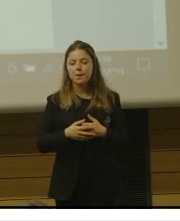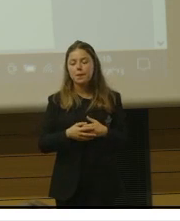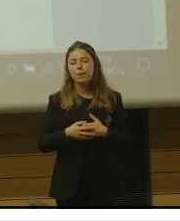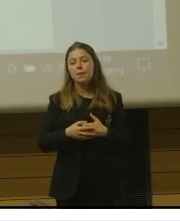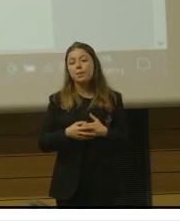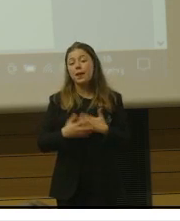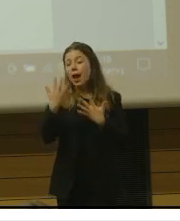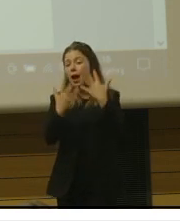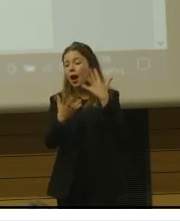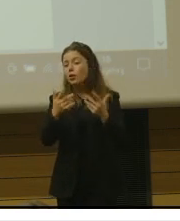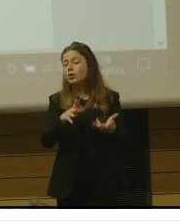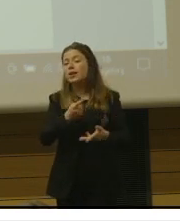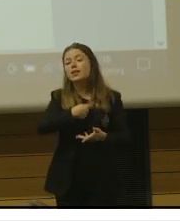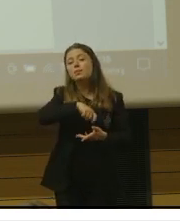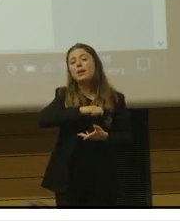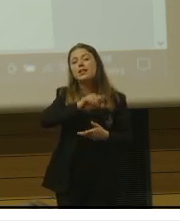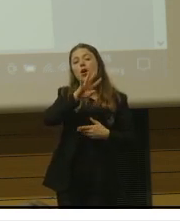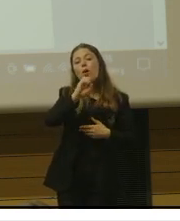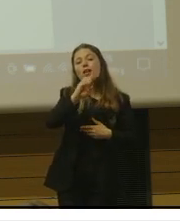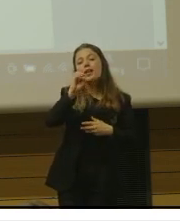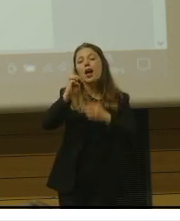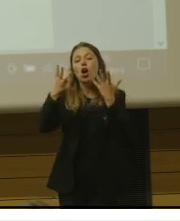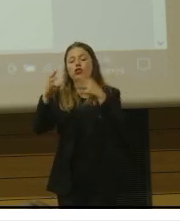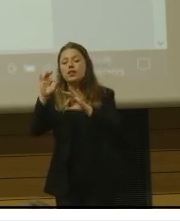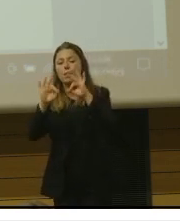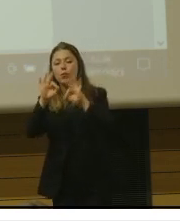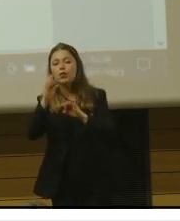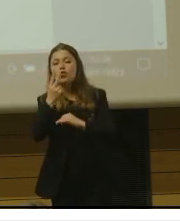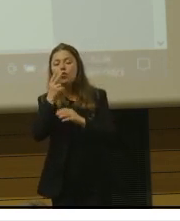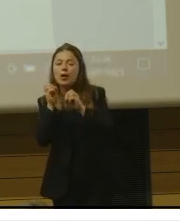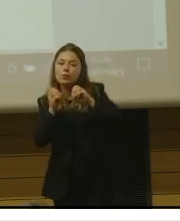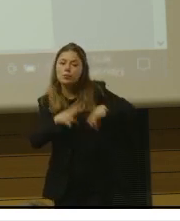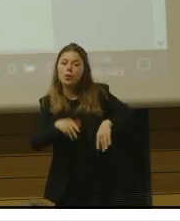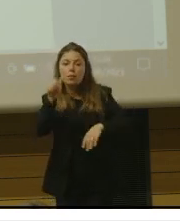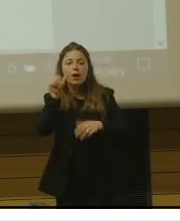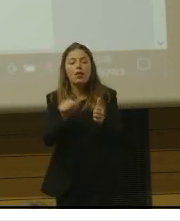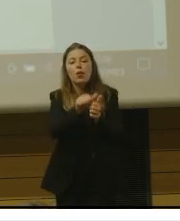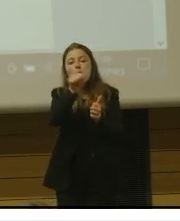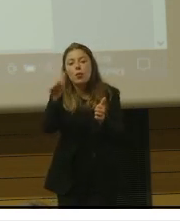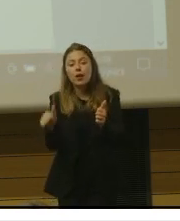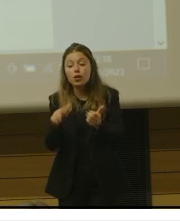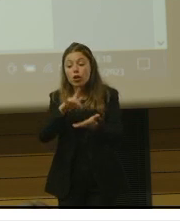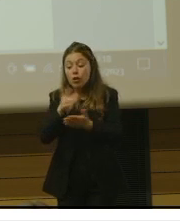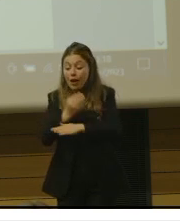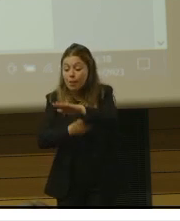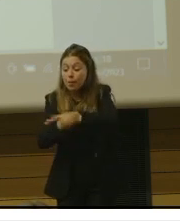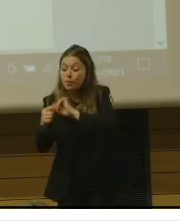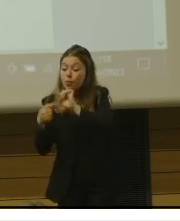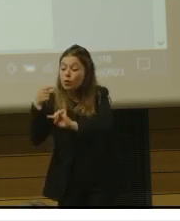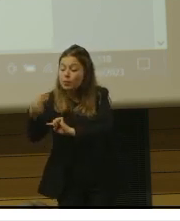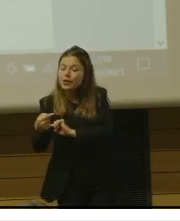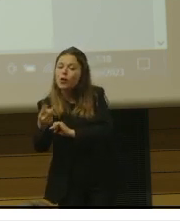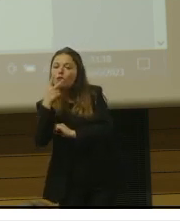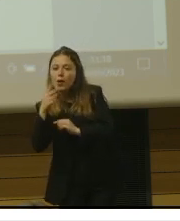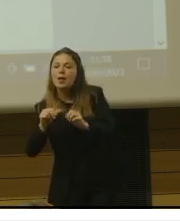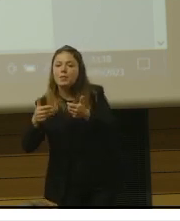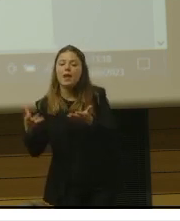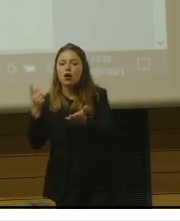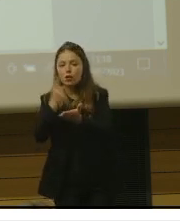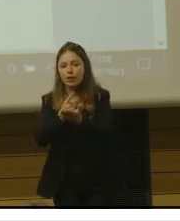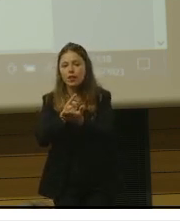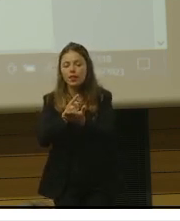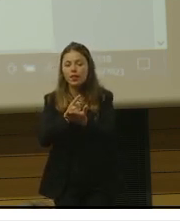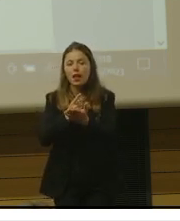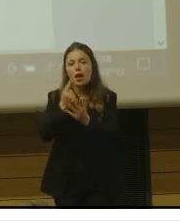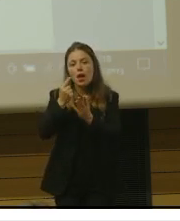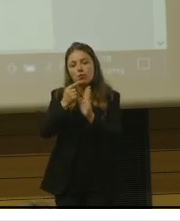Se estima que en España entre el 40 y el 80% de las mujeres que dejan de fumar durante el embarazo recaen en el posparto. Como veis, la horquilla es muy amplia, pero los datos, aunque sea ese